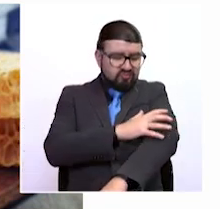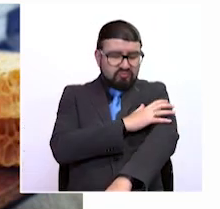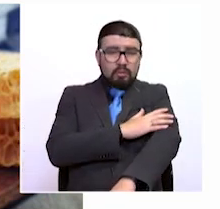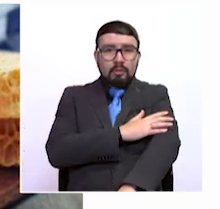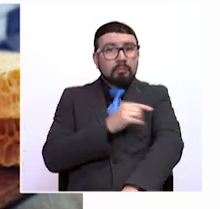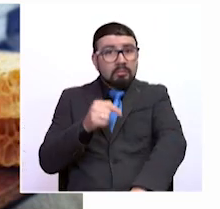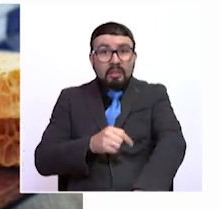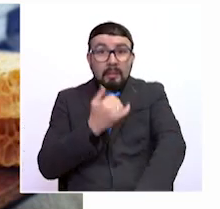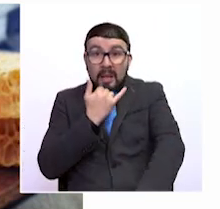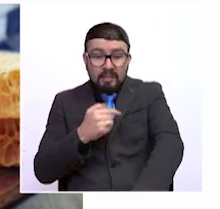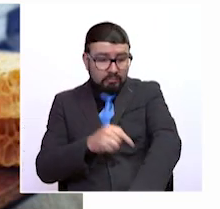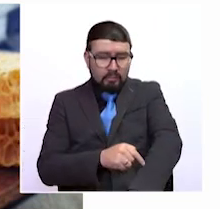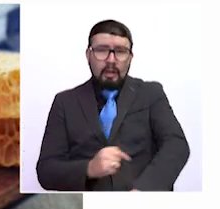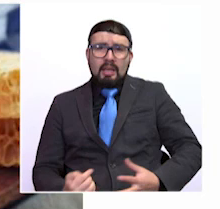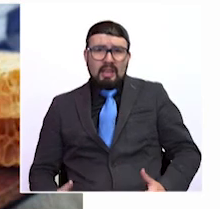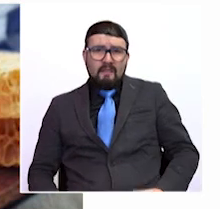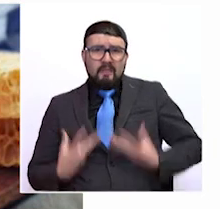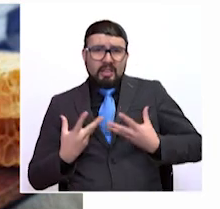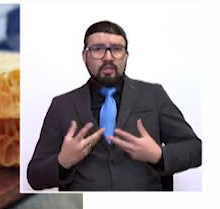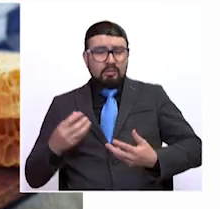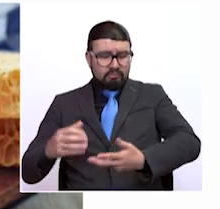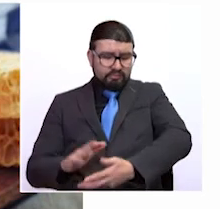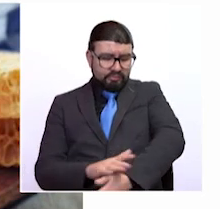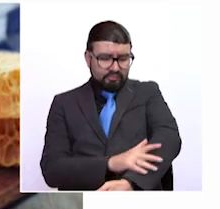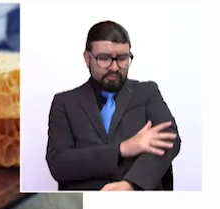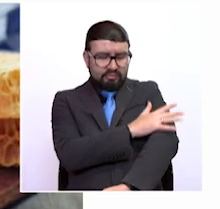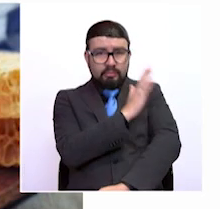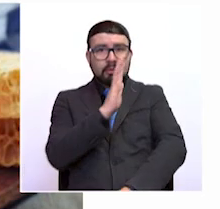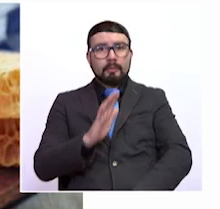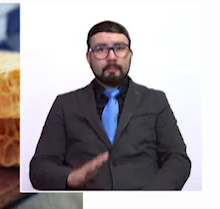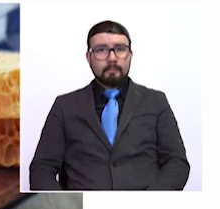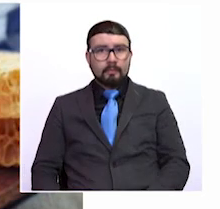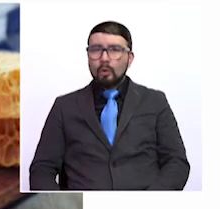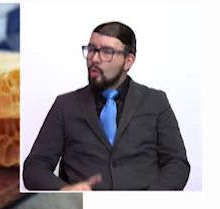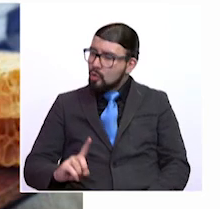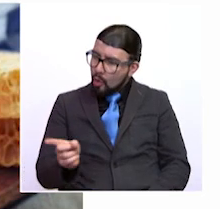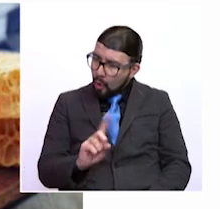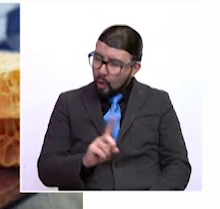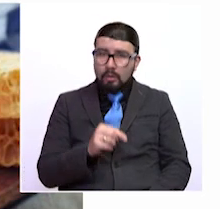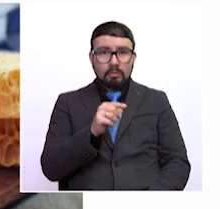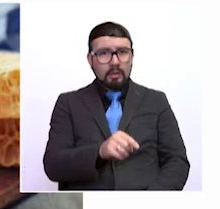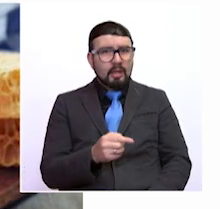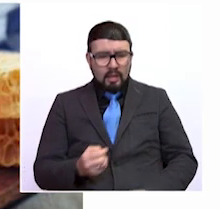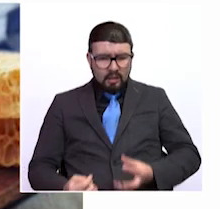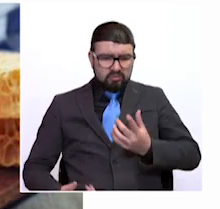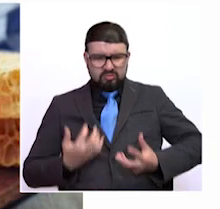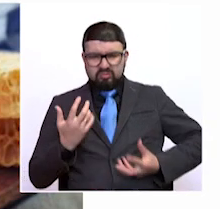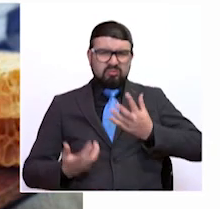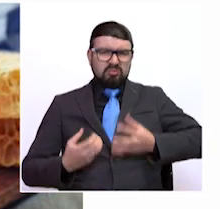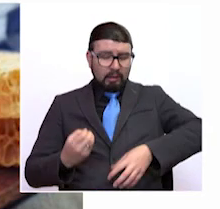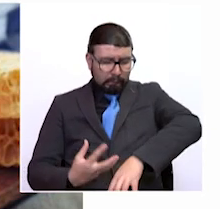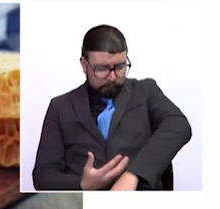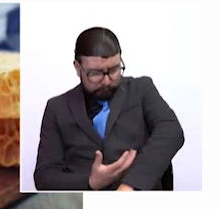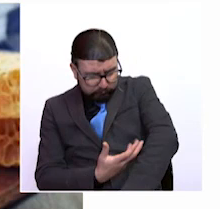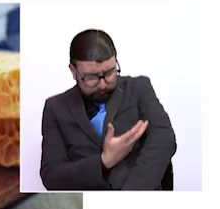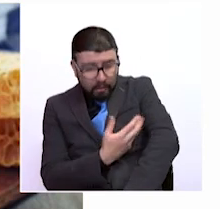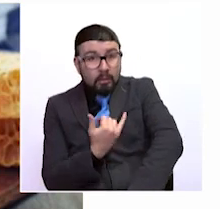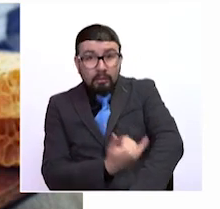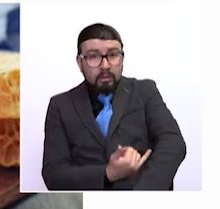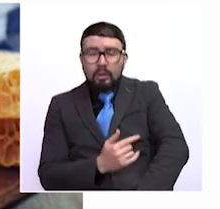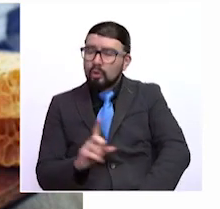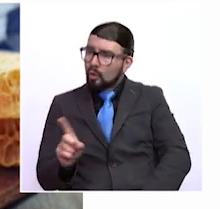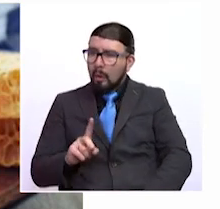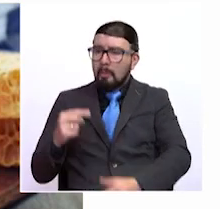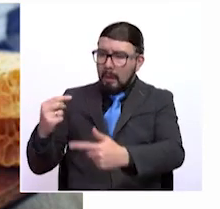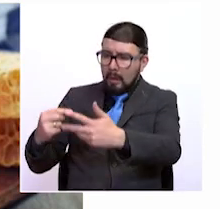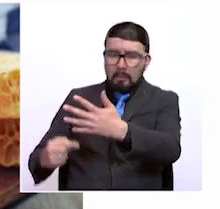a sobreinfectar la herida. Entonces, ¿qué no hacer en caso de presentarse esta quemadura? No usar estas